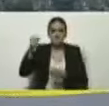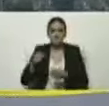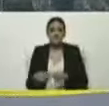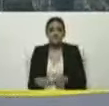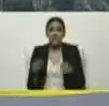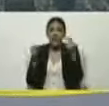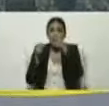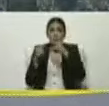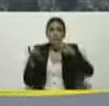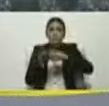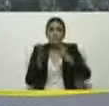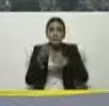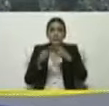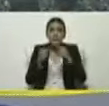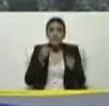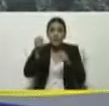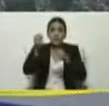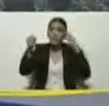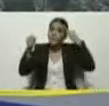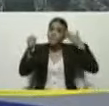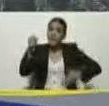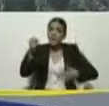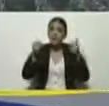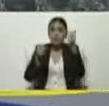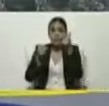Este bastón de mando